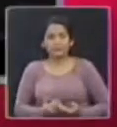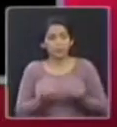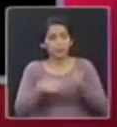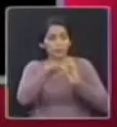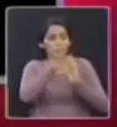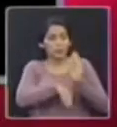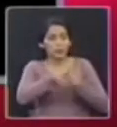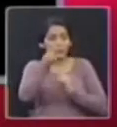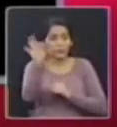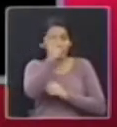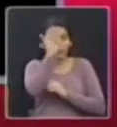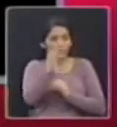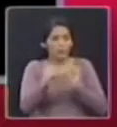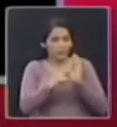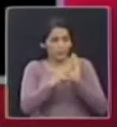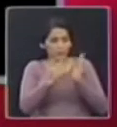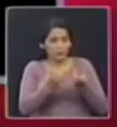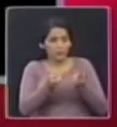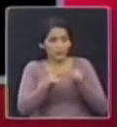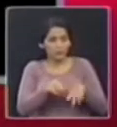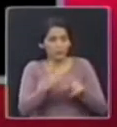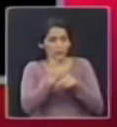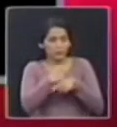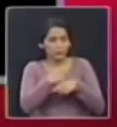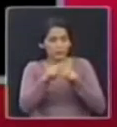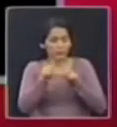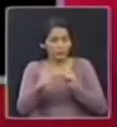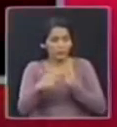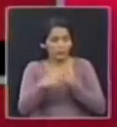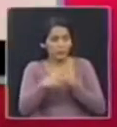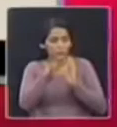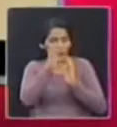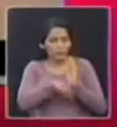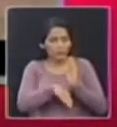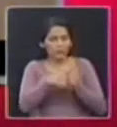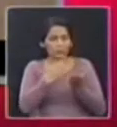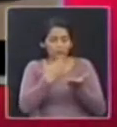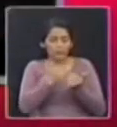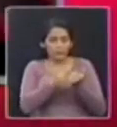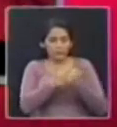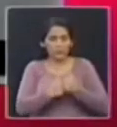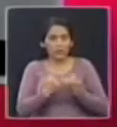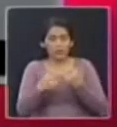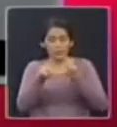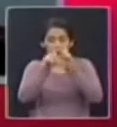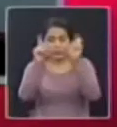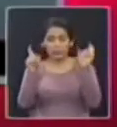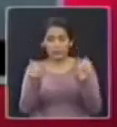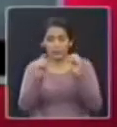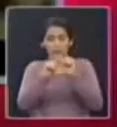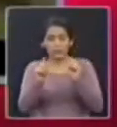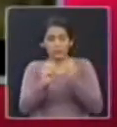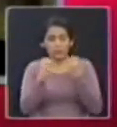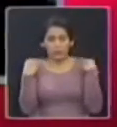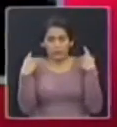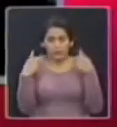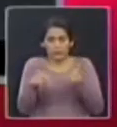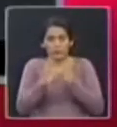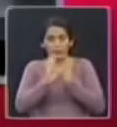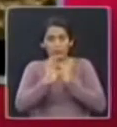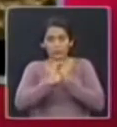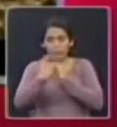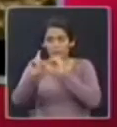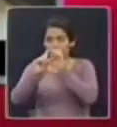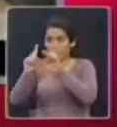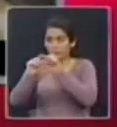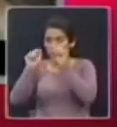de la eliminación de las salvaguardias, las empresas del sector automotriz y gremios del país tendrán la oportunidad para la renovación de